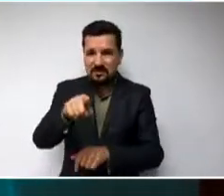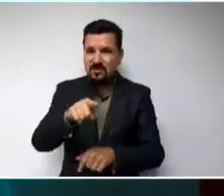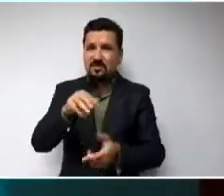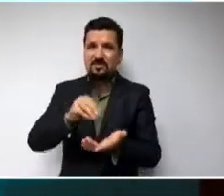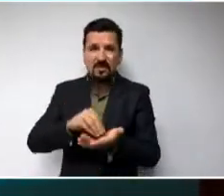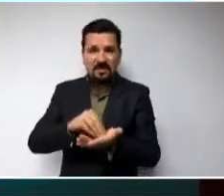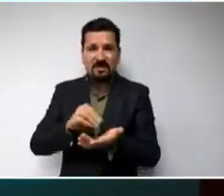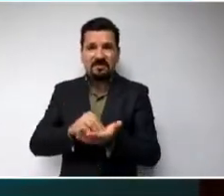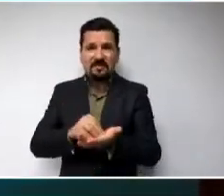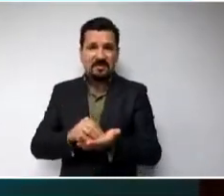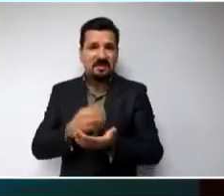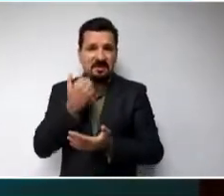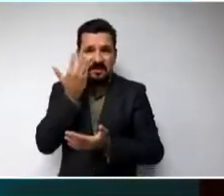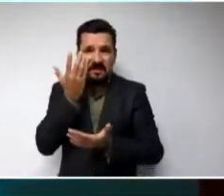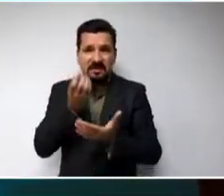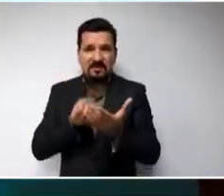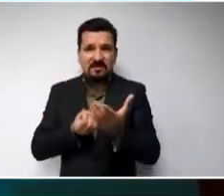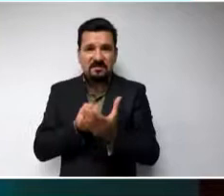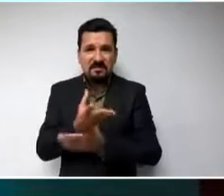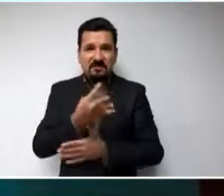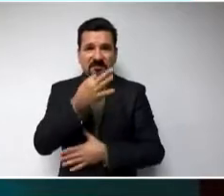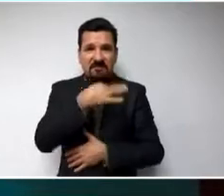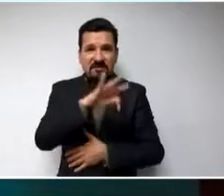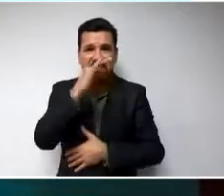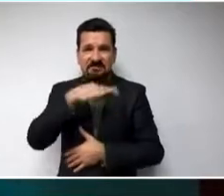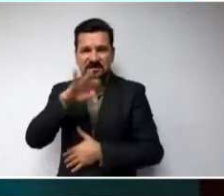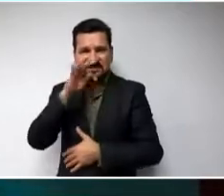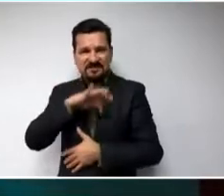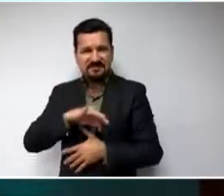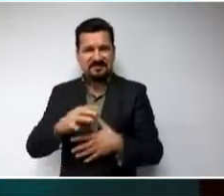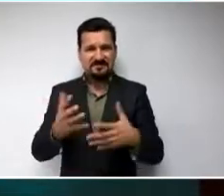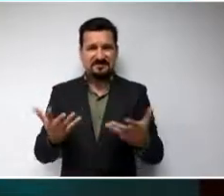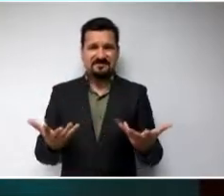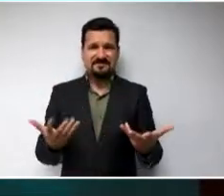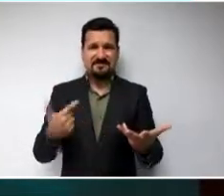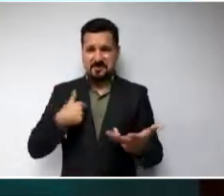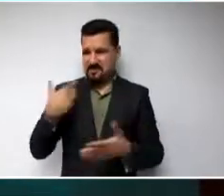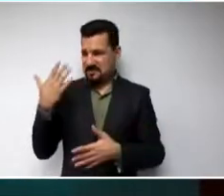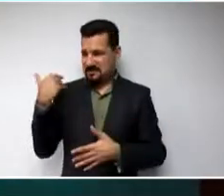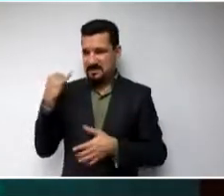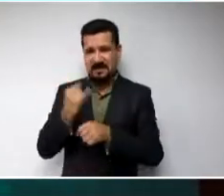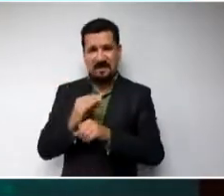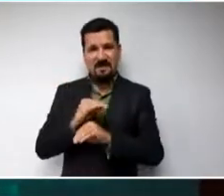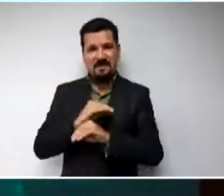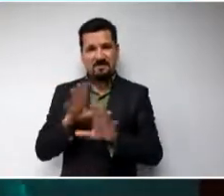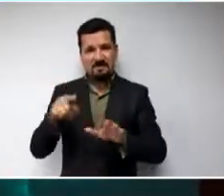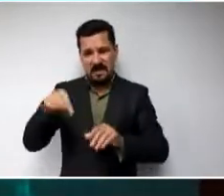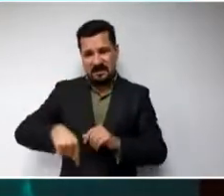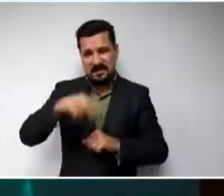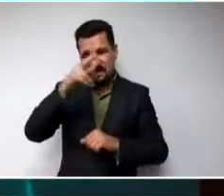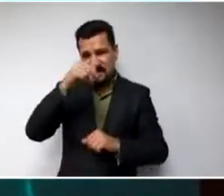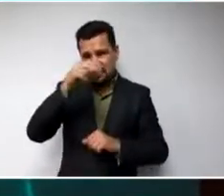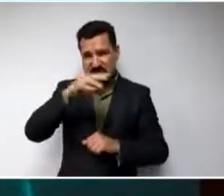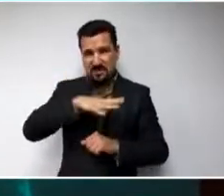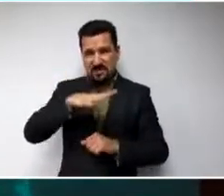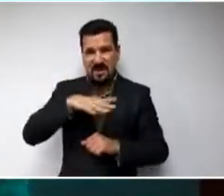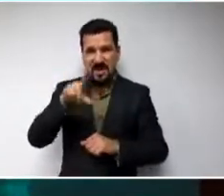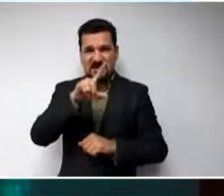queriendo salir de fiesta te acabo de informar que en hermosillo hay